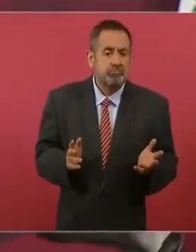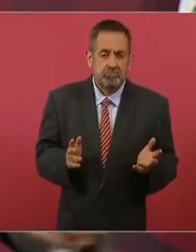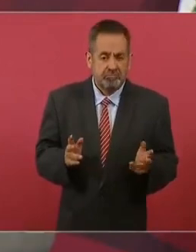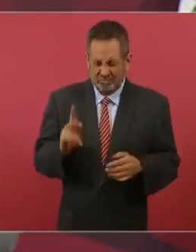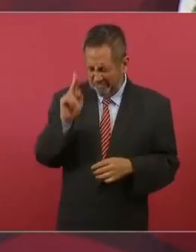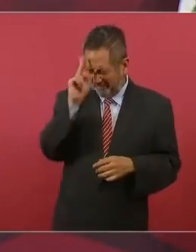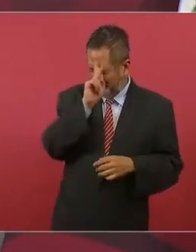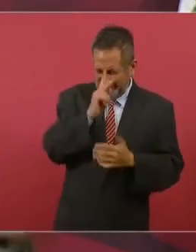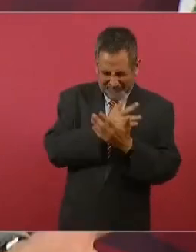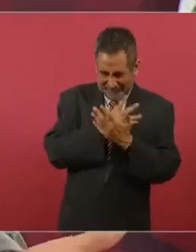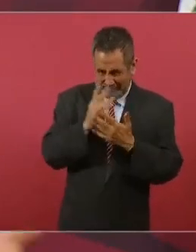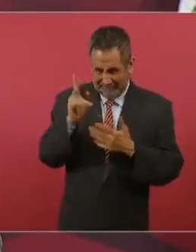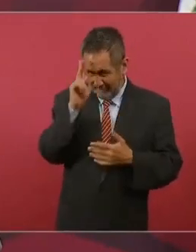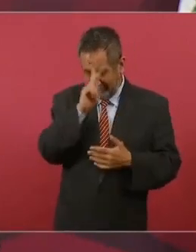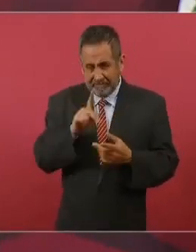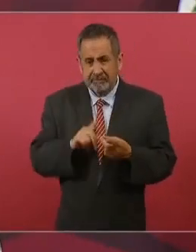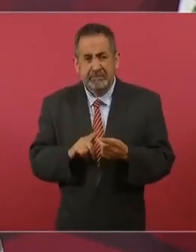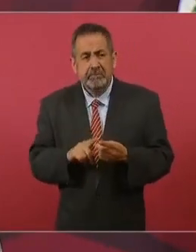Así